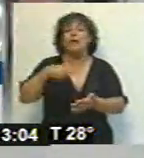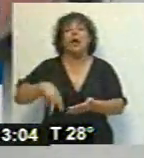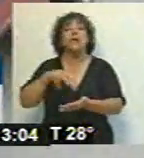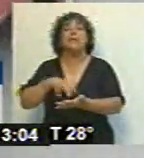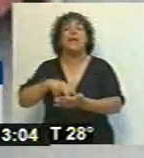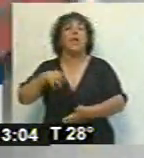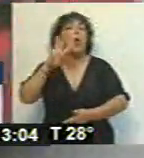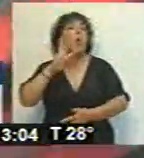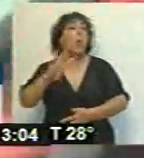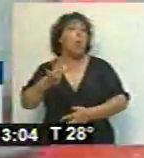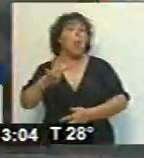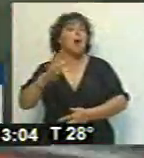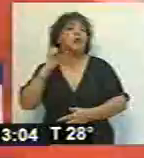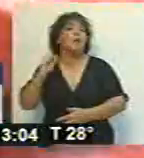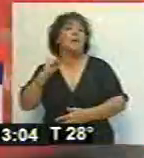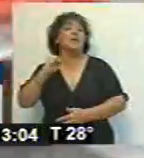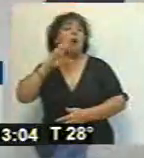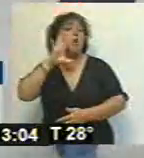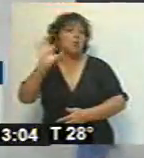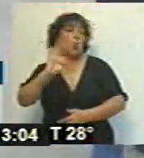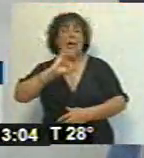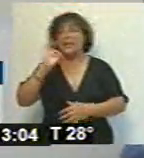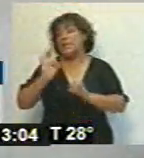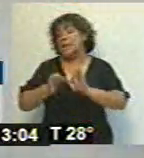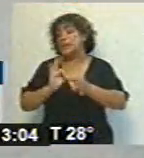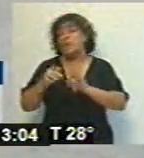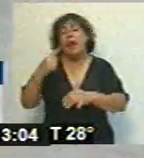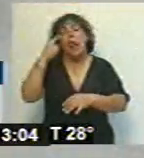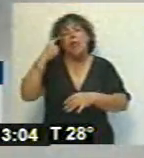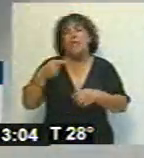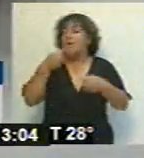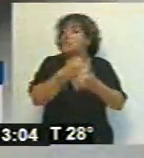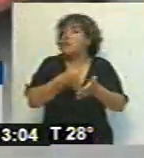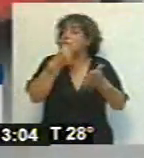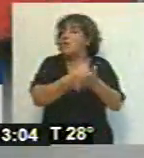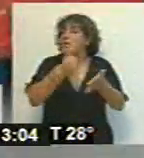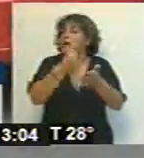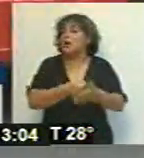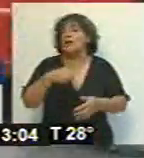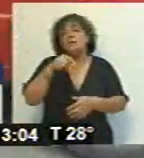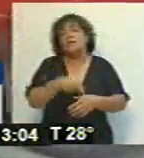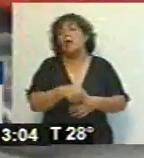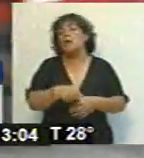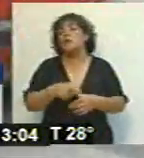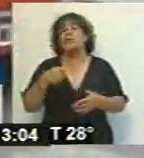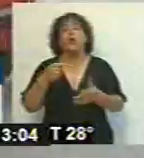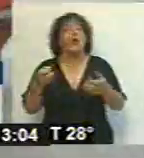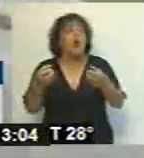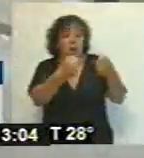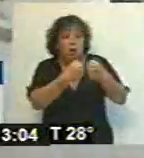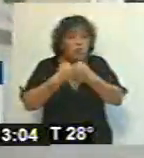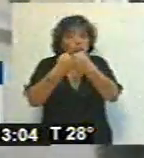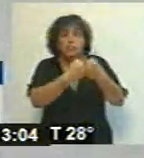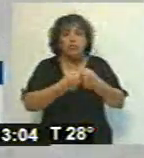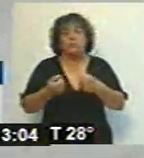de 4 pesos con 50, que esa más o menos era la idea de empezar a pelear si no teníamos el consenso que